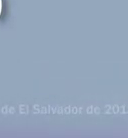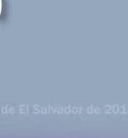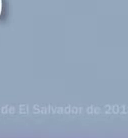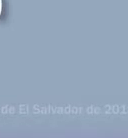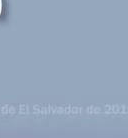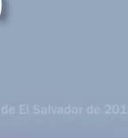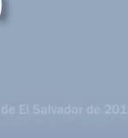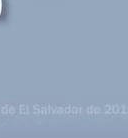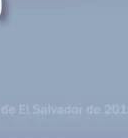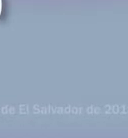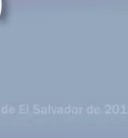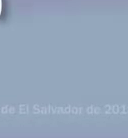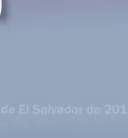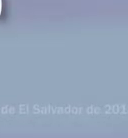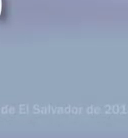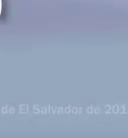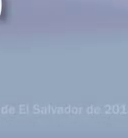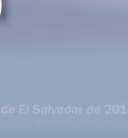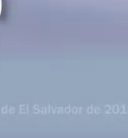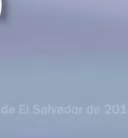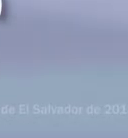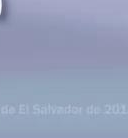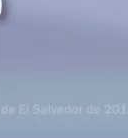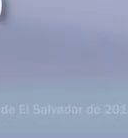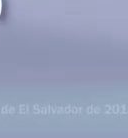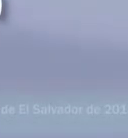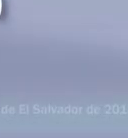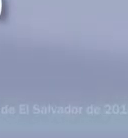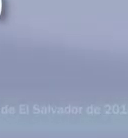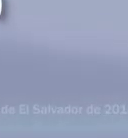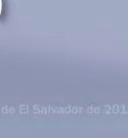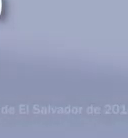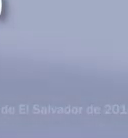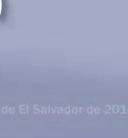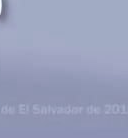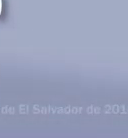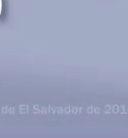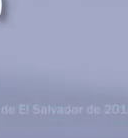599 mil 581 son hombres